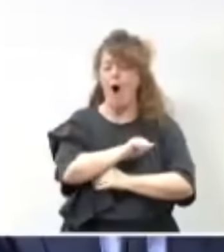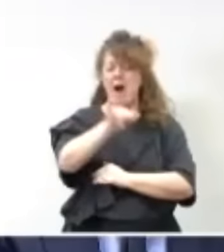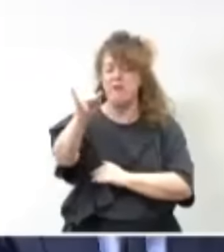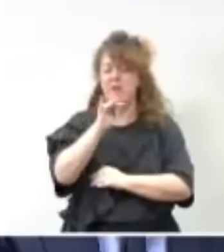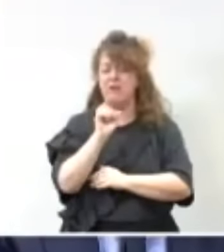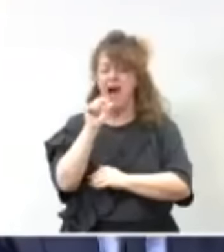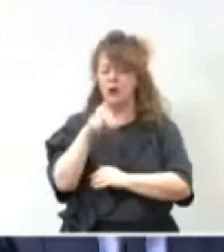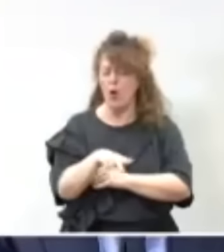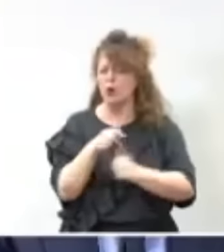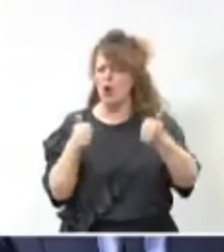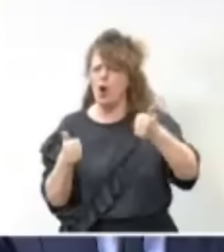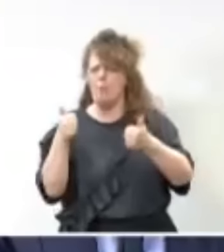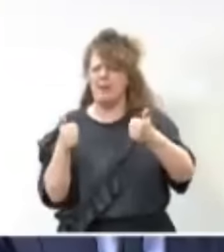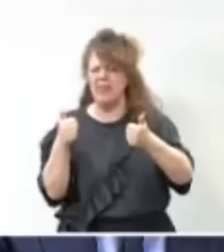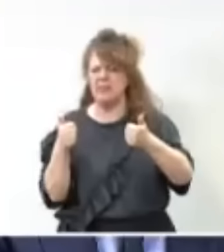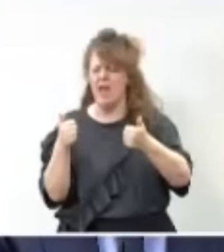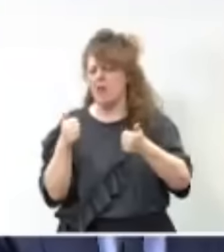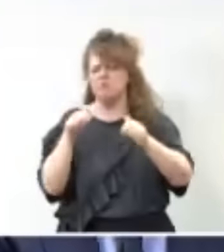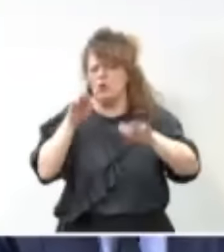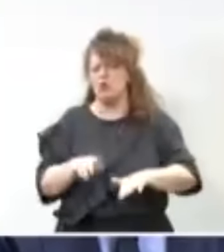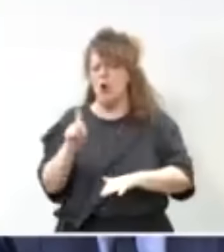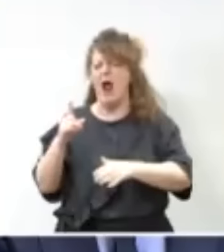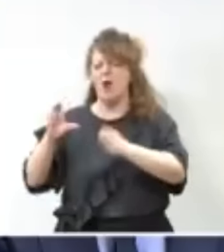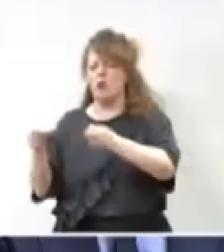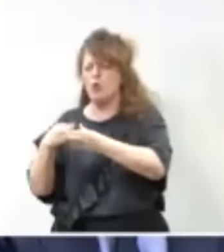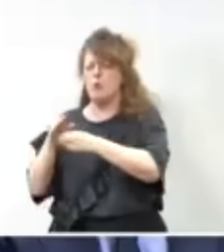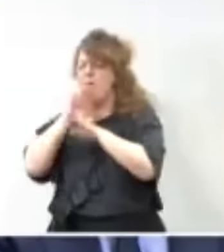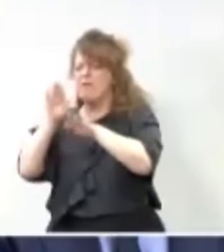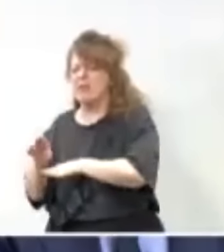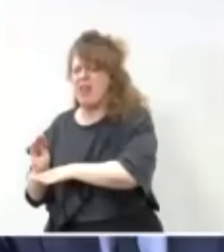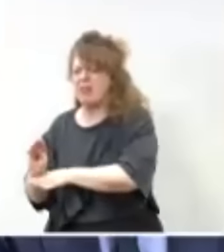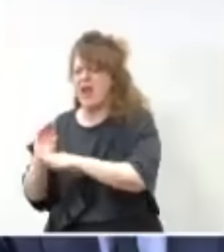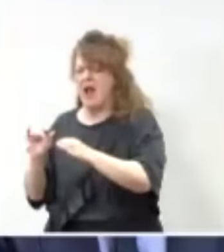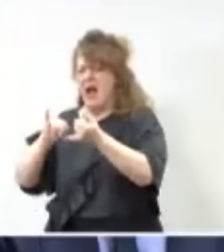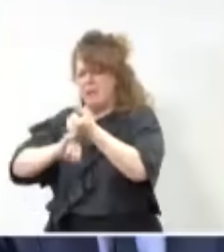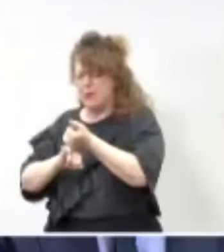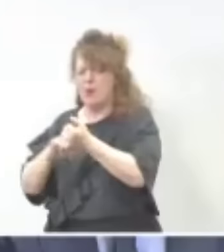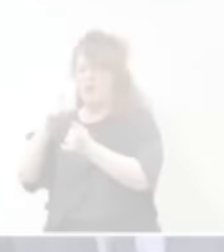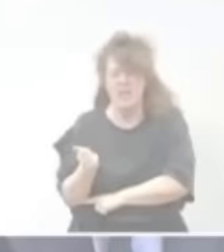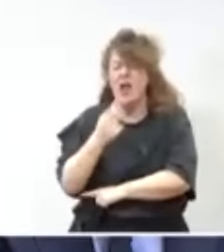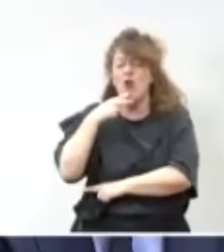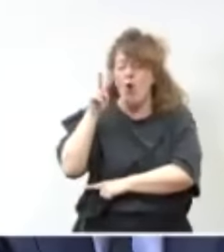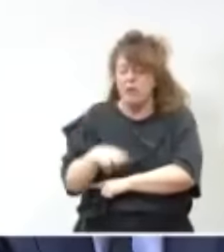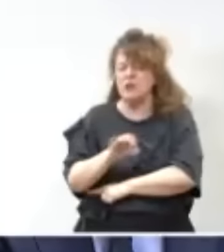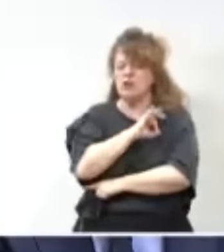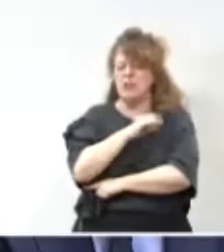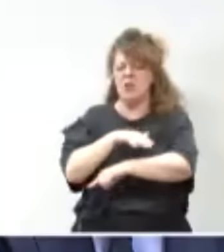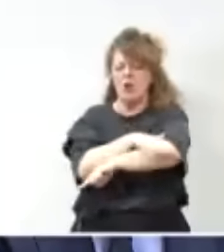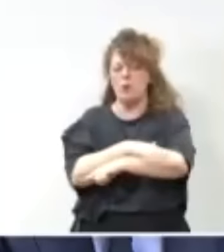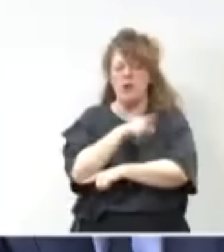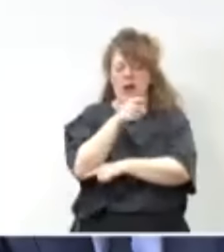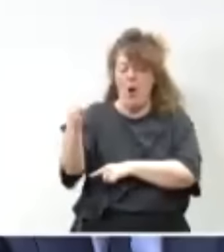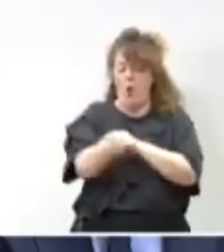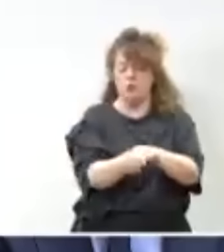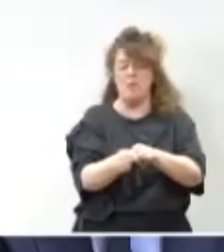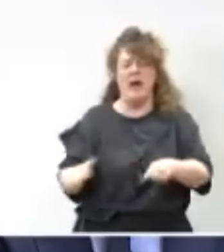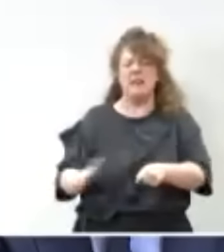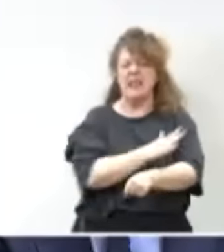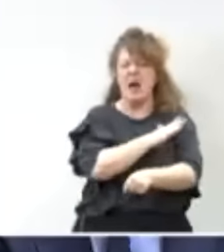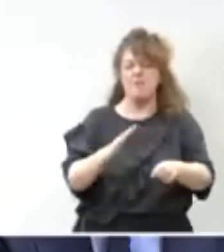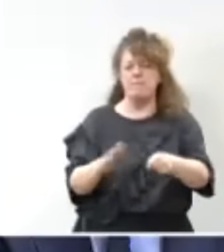presidente hacía competencia desleal al grupo que financiaba a la mujer del presidente sus viajes a Dominicana? Es que realmente a usted le han puesto ahí para tapar